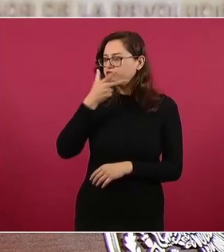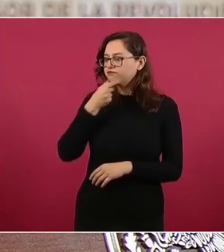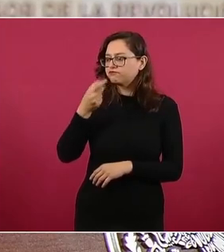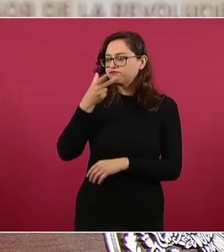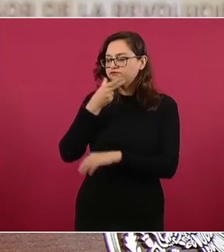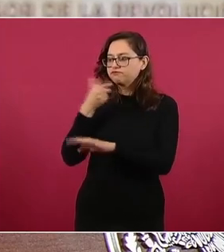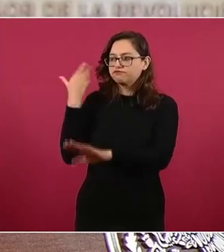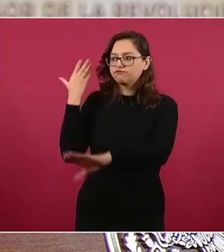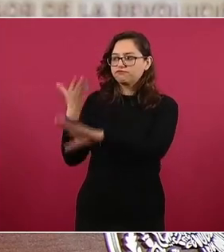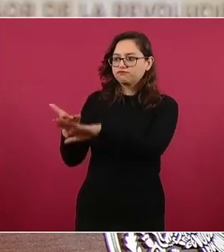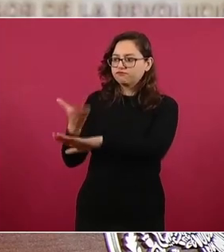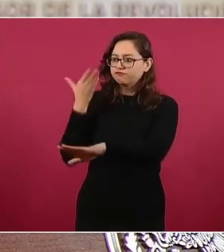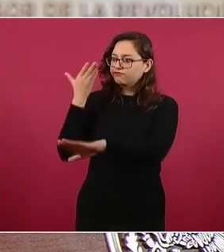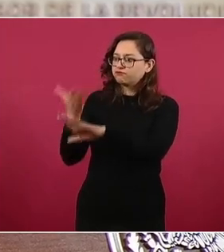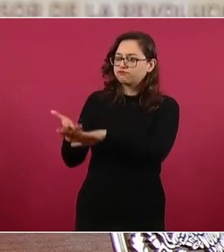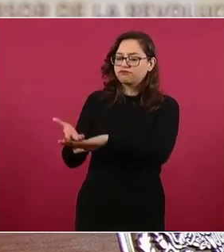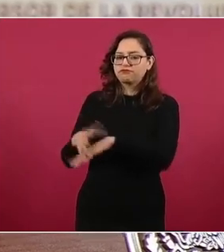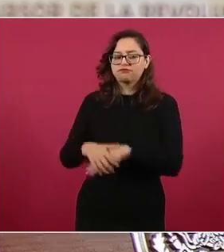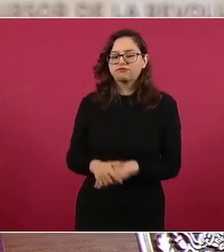porque